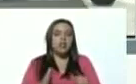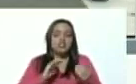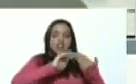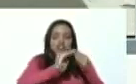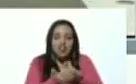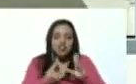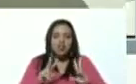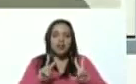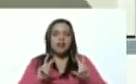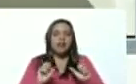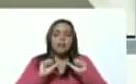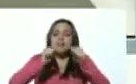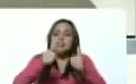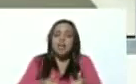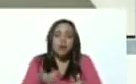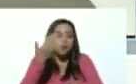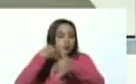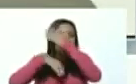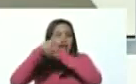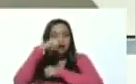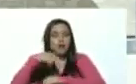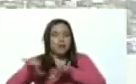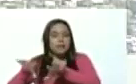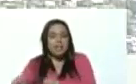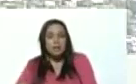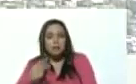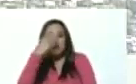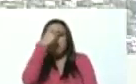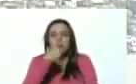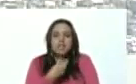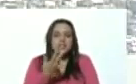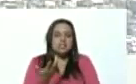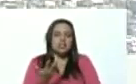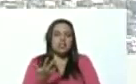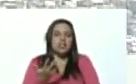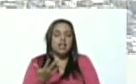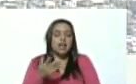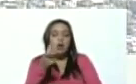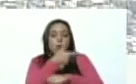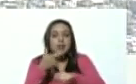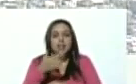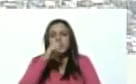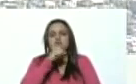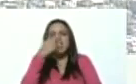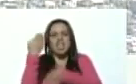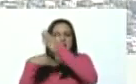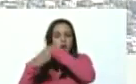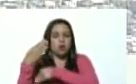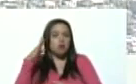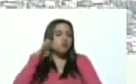miseria del capitalismo dependiente durante toda la Cuarta República, sobre todo 100 años?